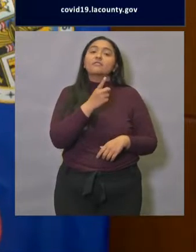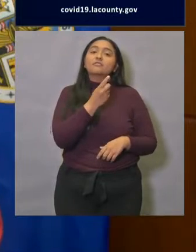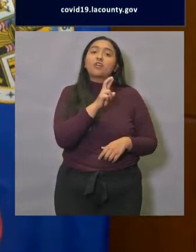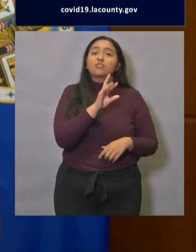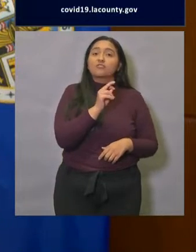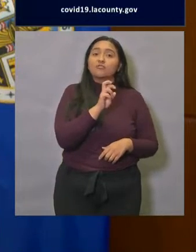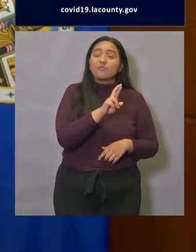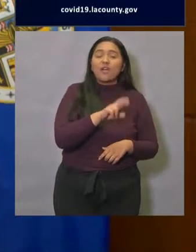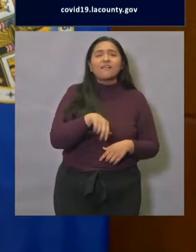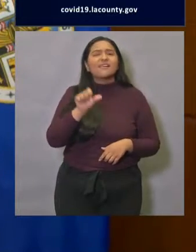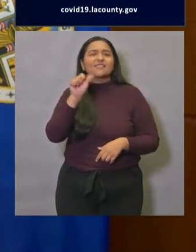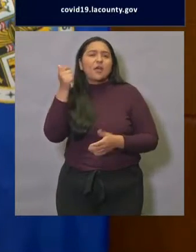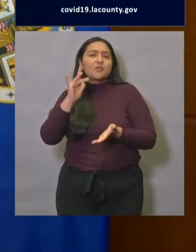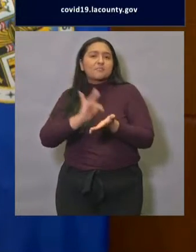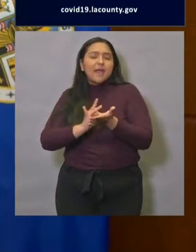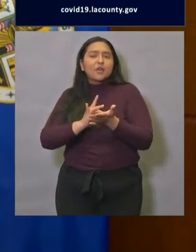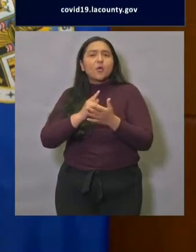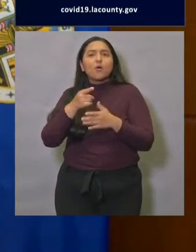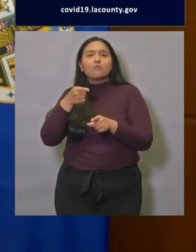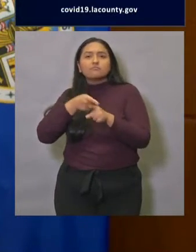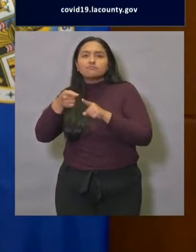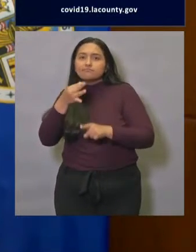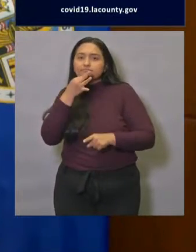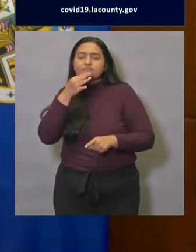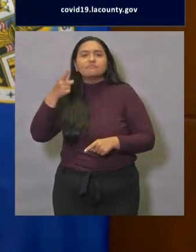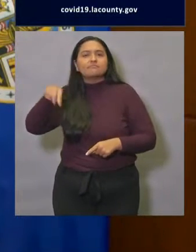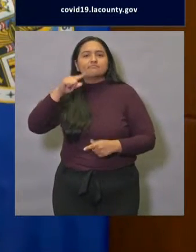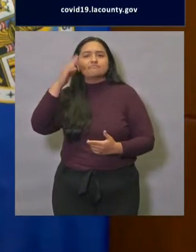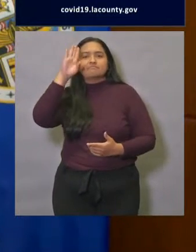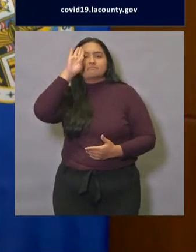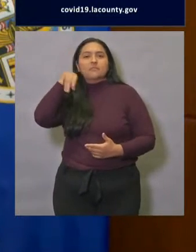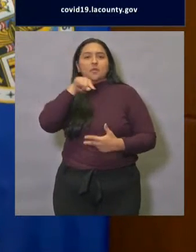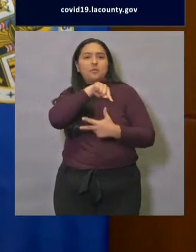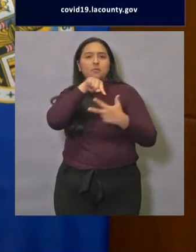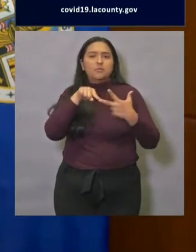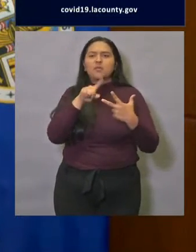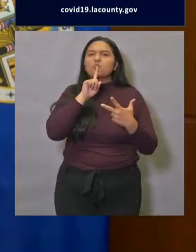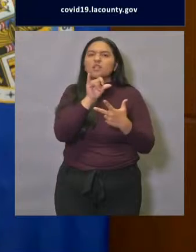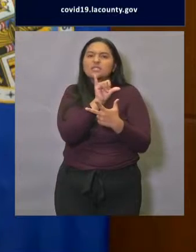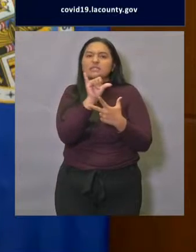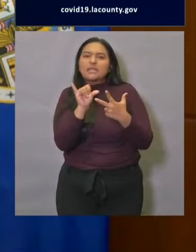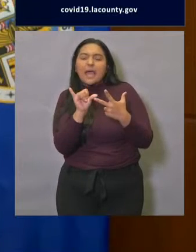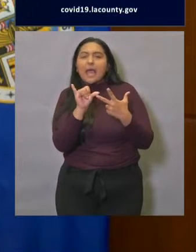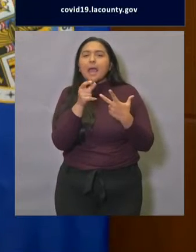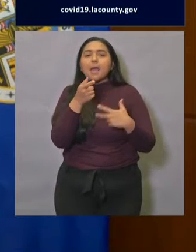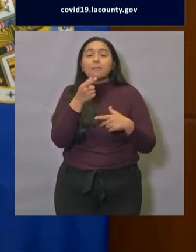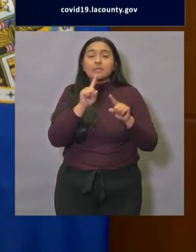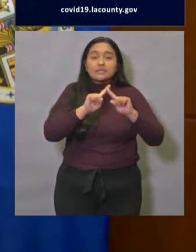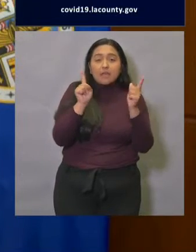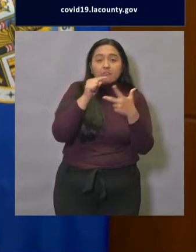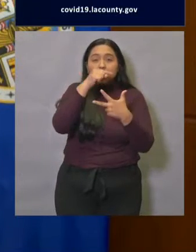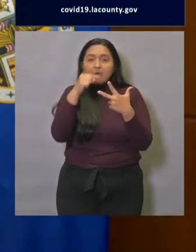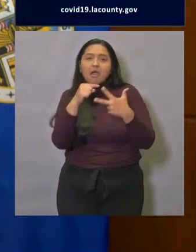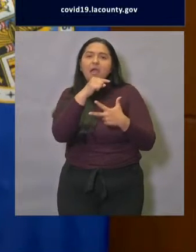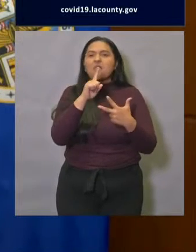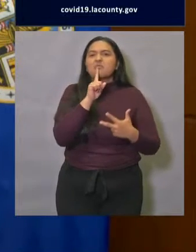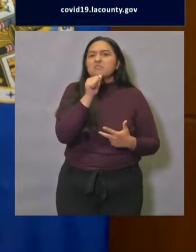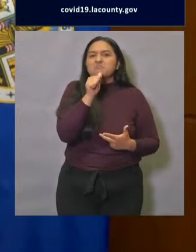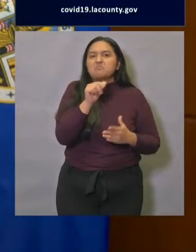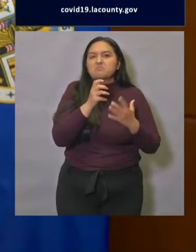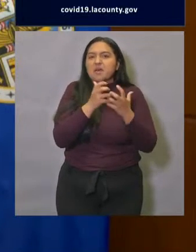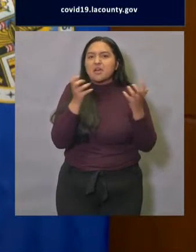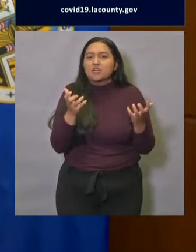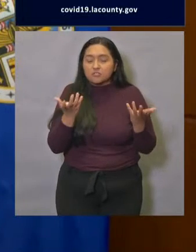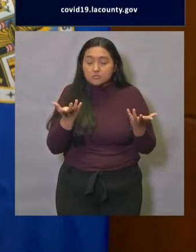pueden decir que hay muy pocas diferencias entre estas vacunas. Y ahora tenemos evidencia por la razón de que